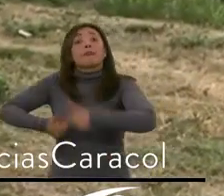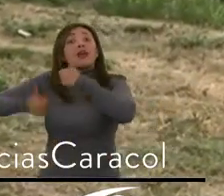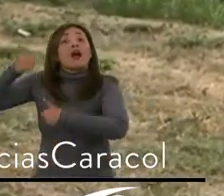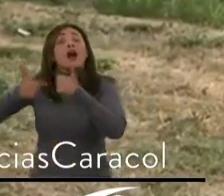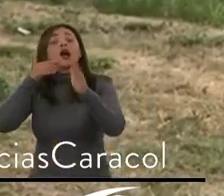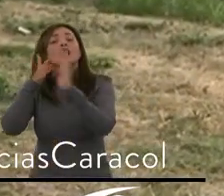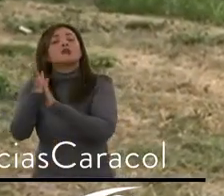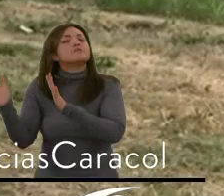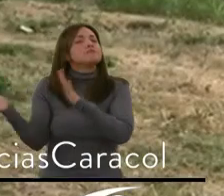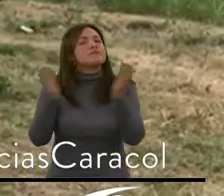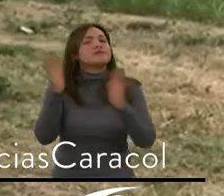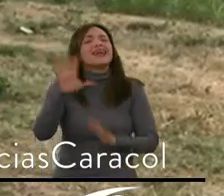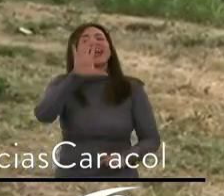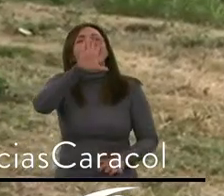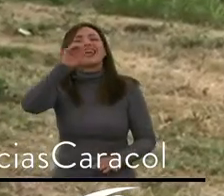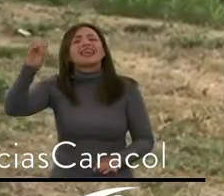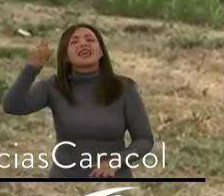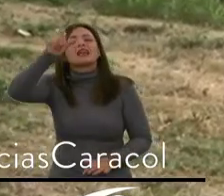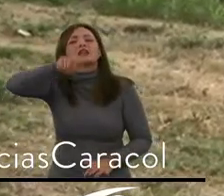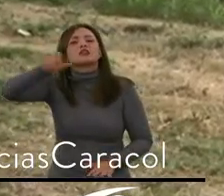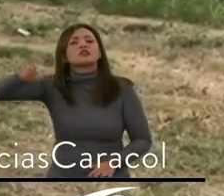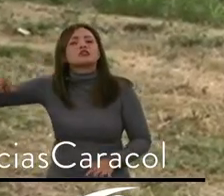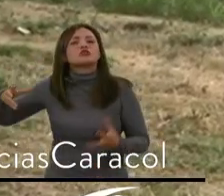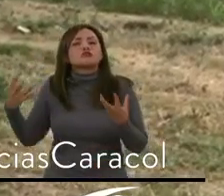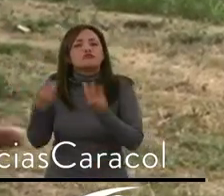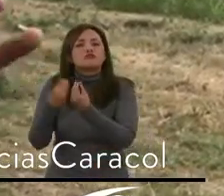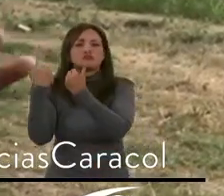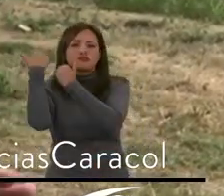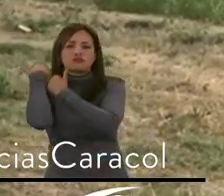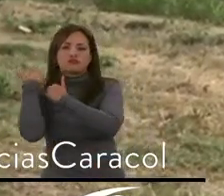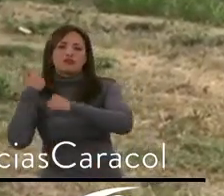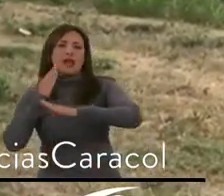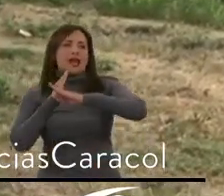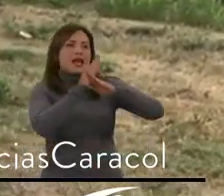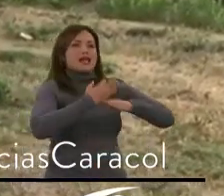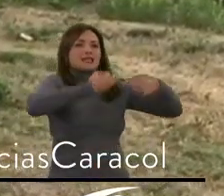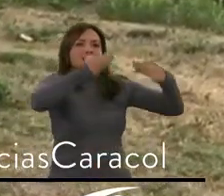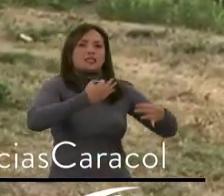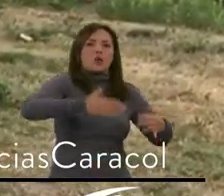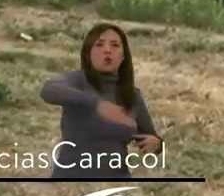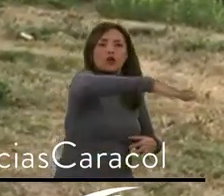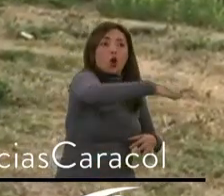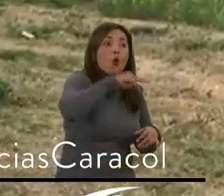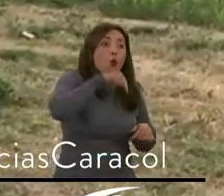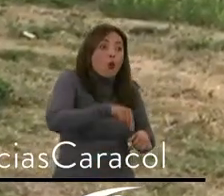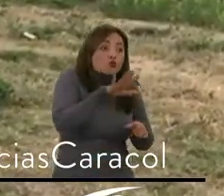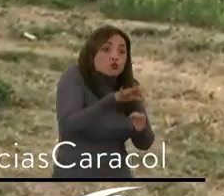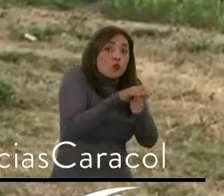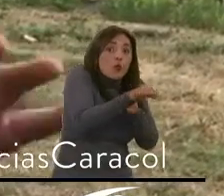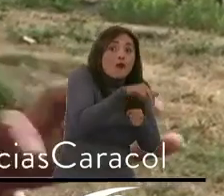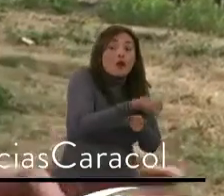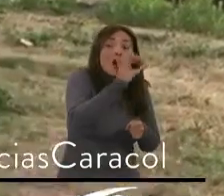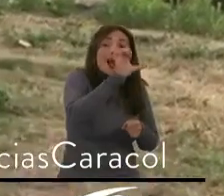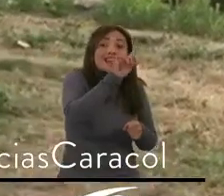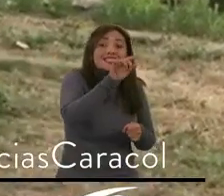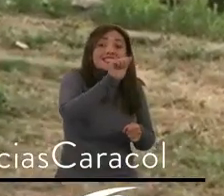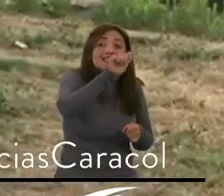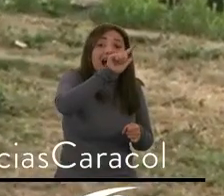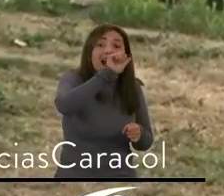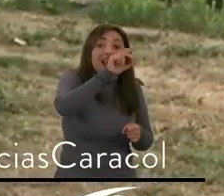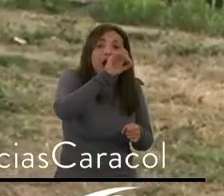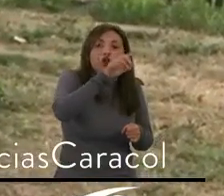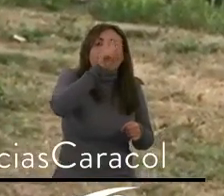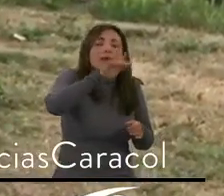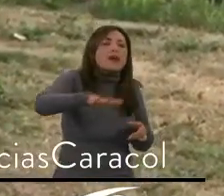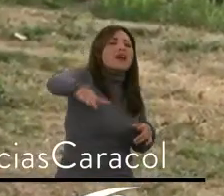cerca de 500 hombres los encargados de garantizar la seguridad, no solo aquí en el corregimiento del Salado, sino en toda la región